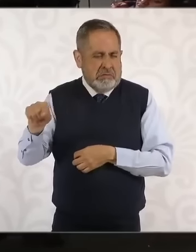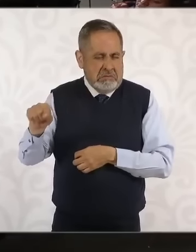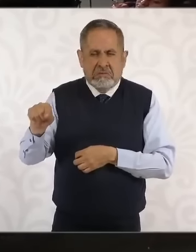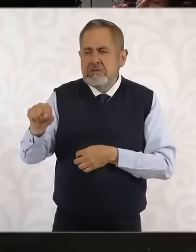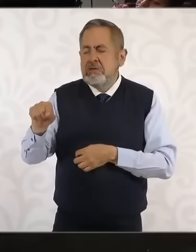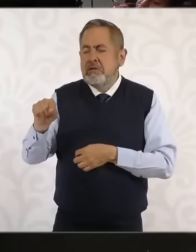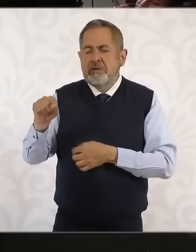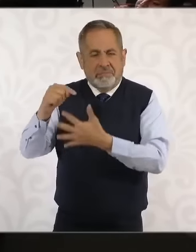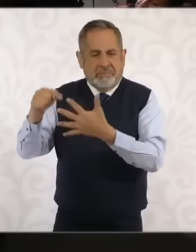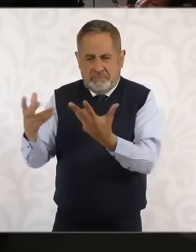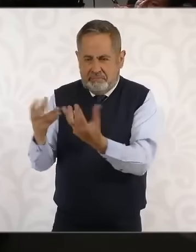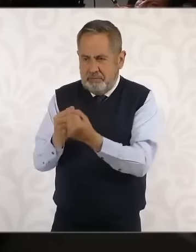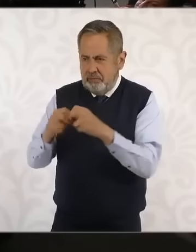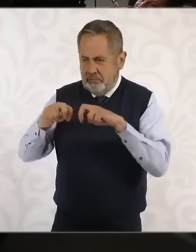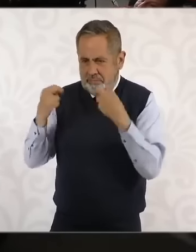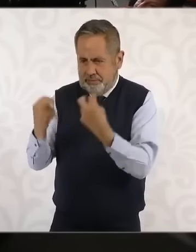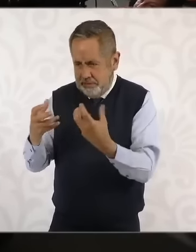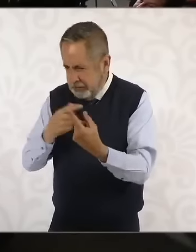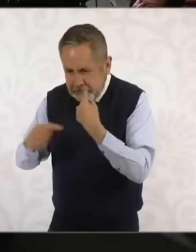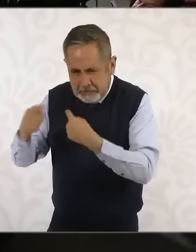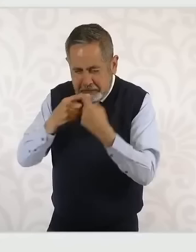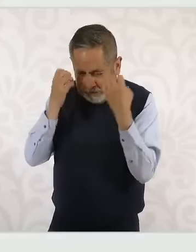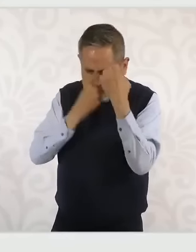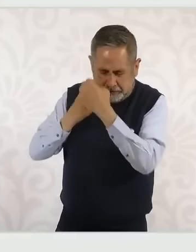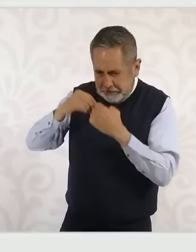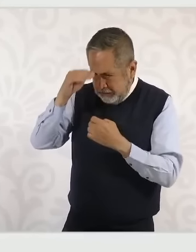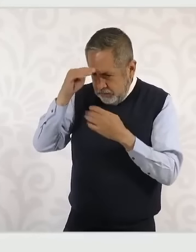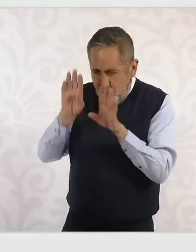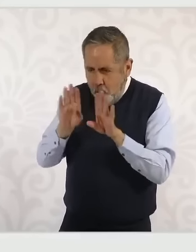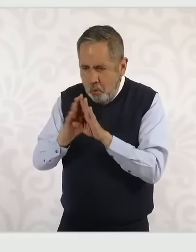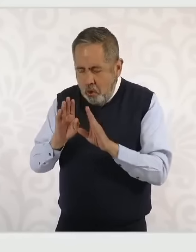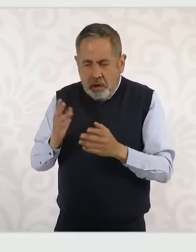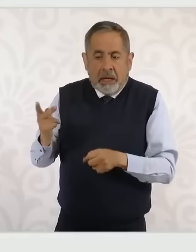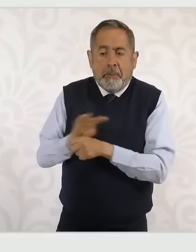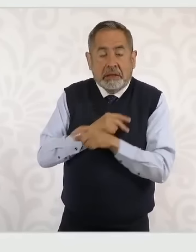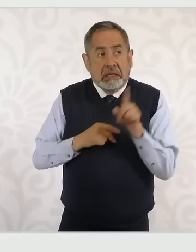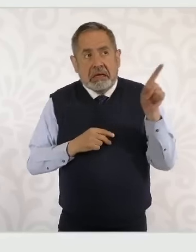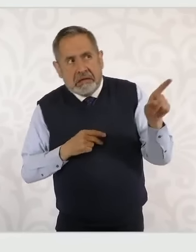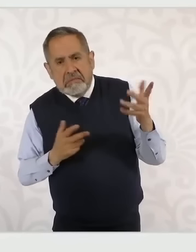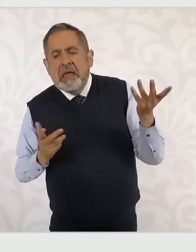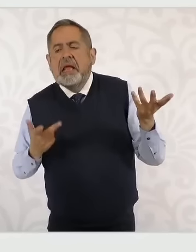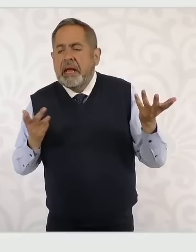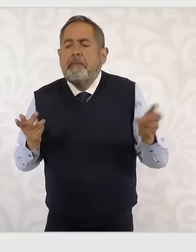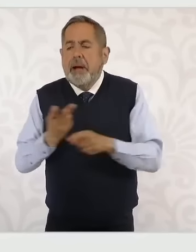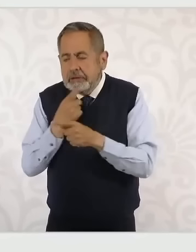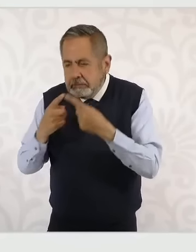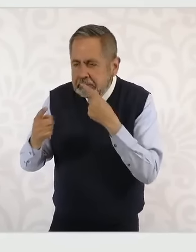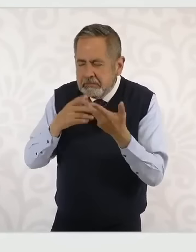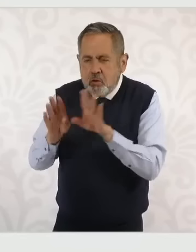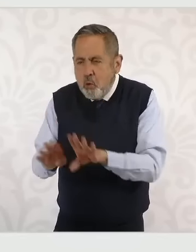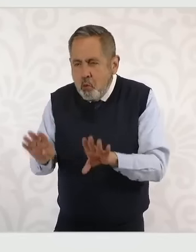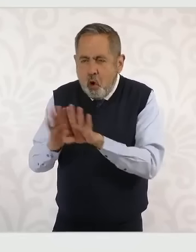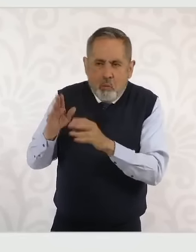y otras instituciones. Y allí analizamos pues todos los escenarios para nuestro país y vemos cómo